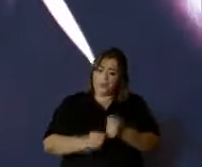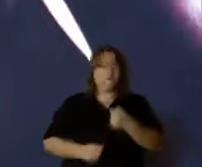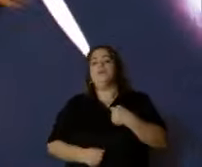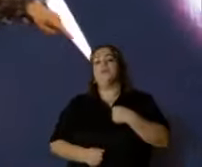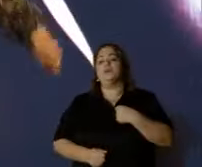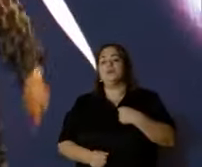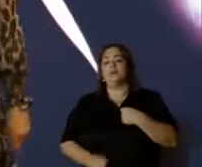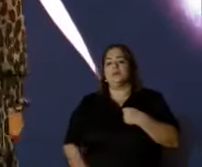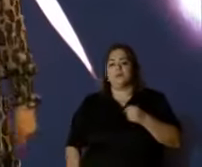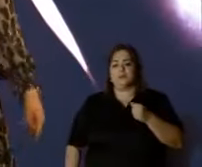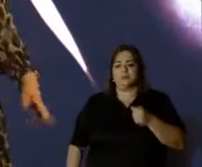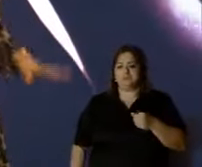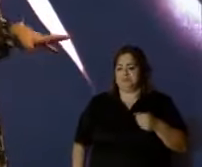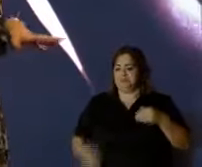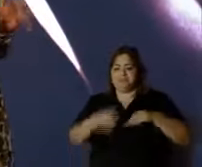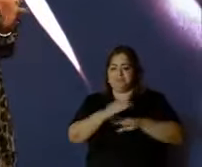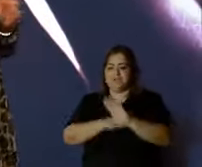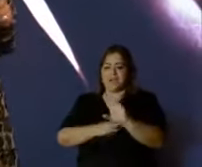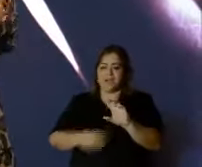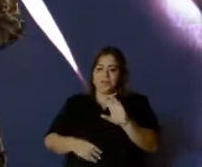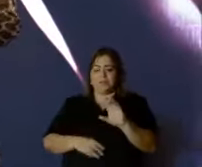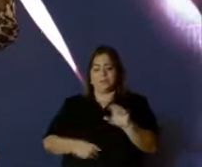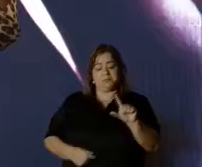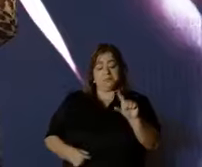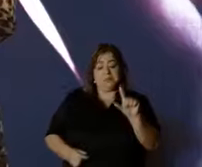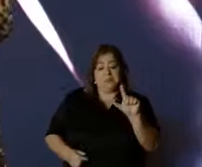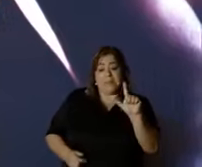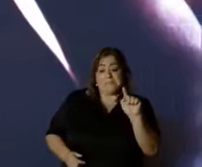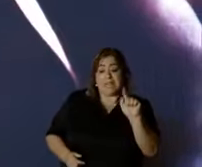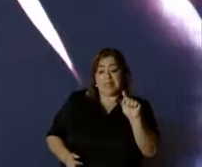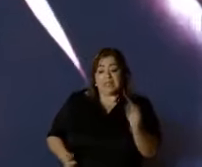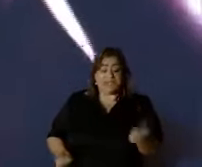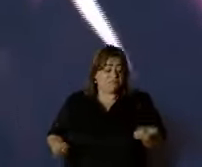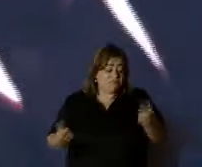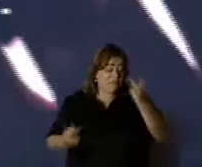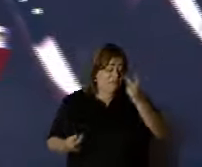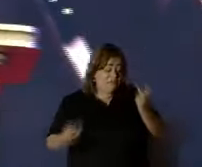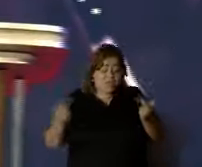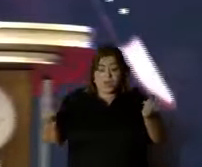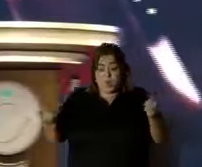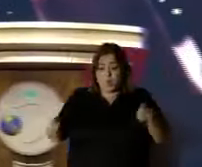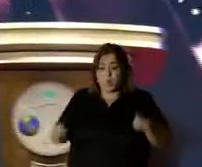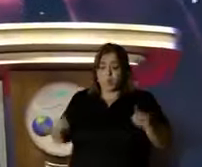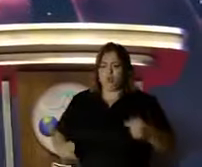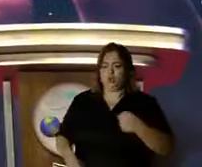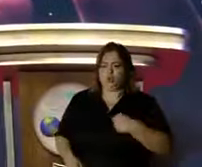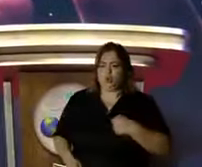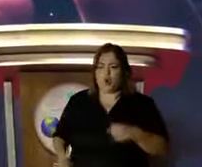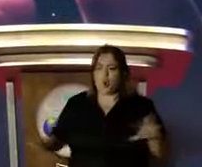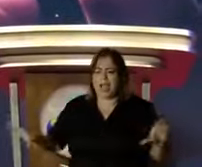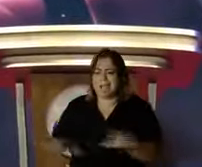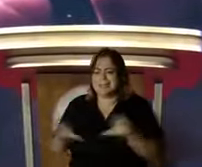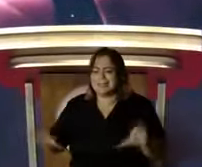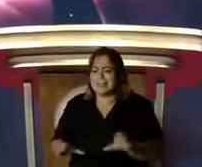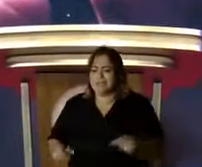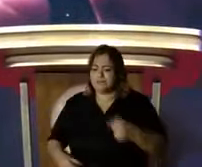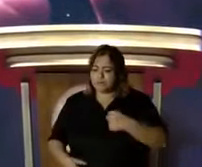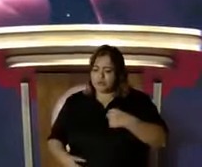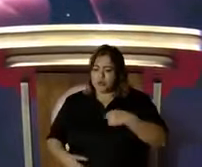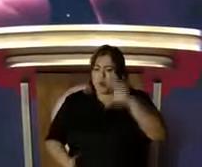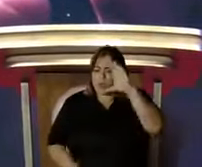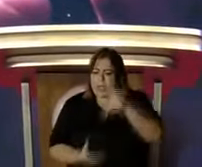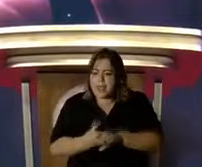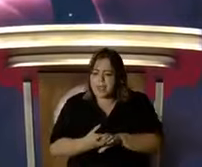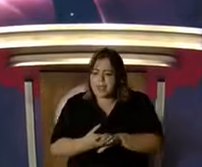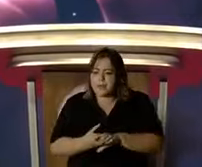No vamos a entrar al 2021 a ver qué pasa. No, ¿qué yo voy a hacer que pase? Que yo voy a creer que va a